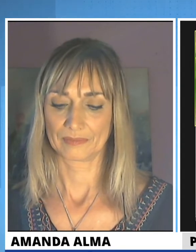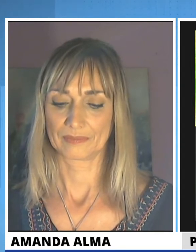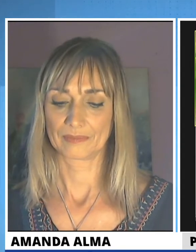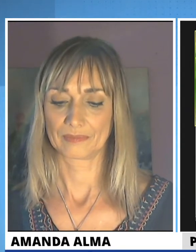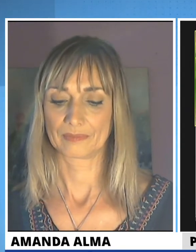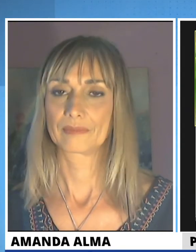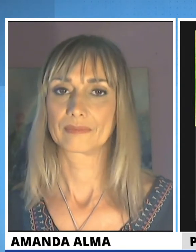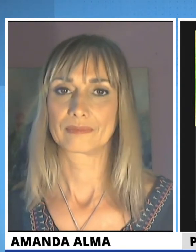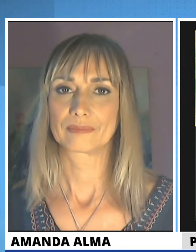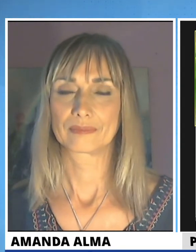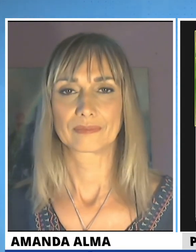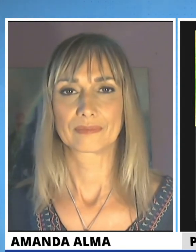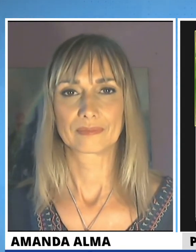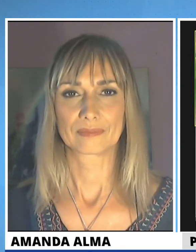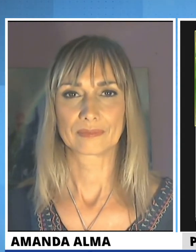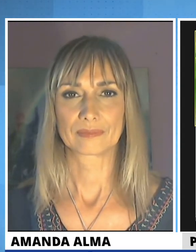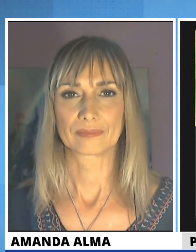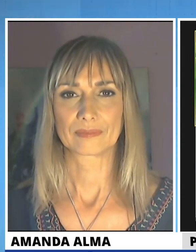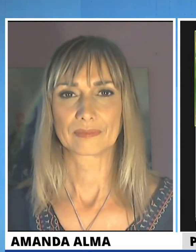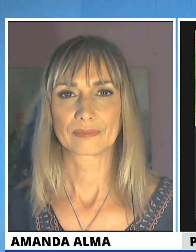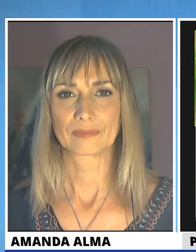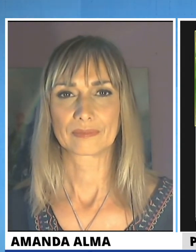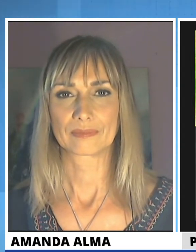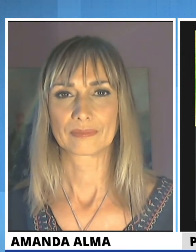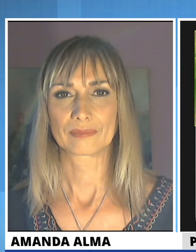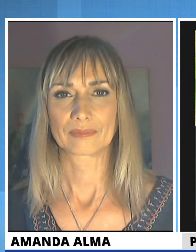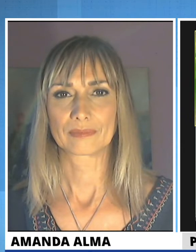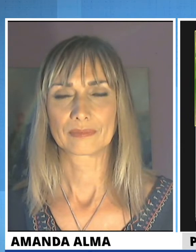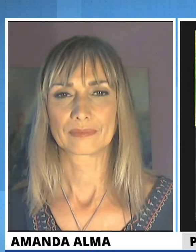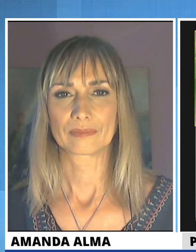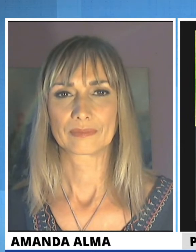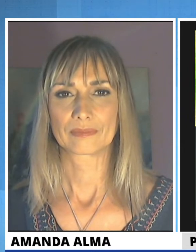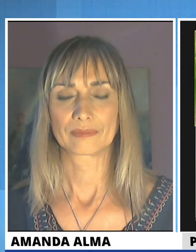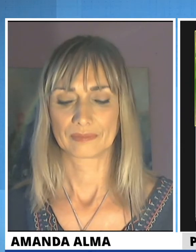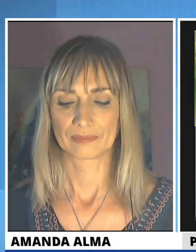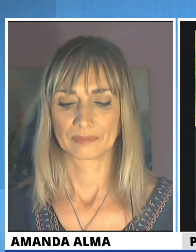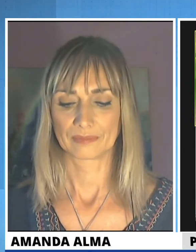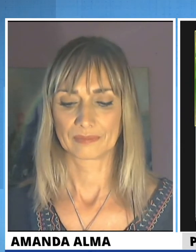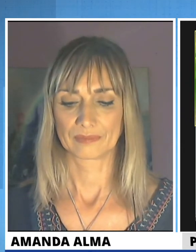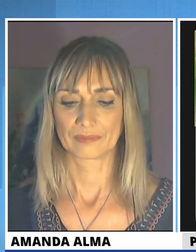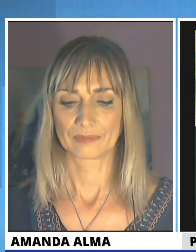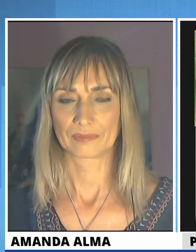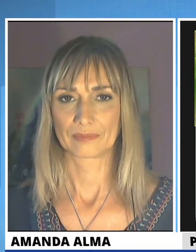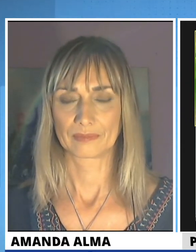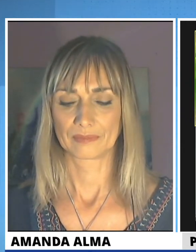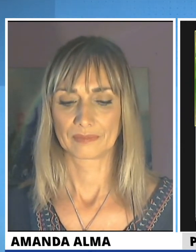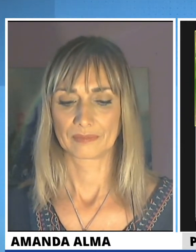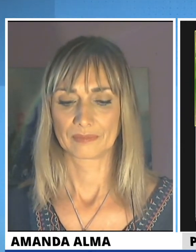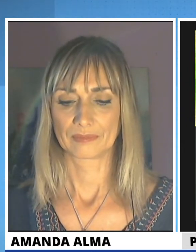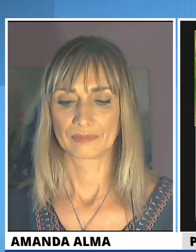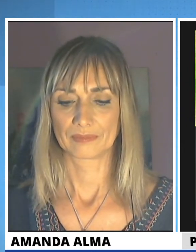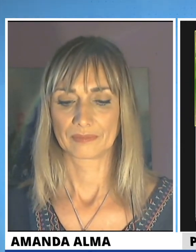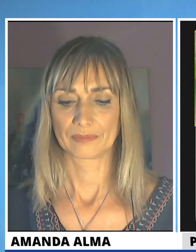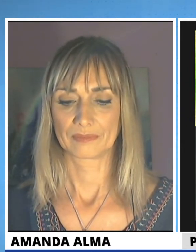siempre con la condena. ¿Qué posibilidades hay también para dar una discusión donde hay muchos sectores que plantean la necesidad de,